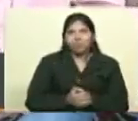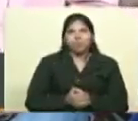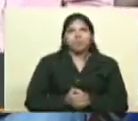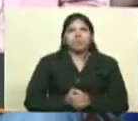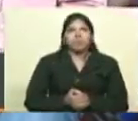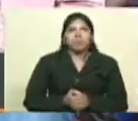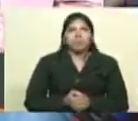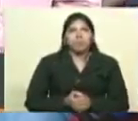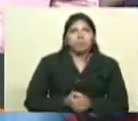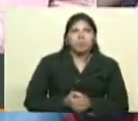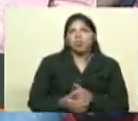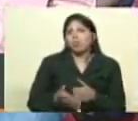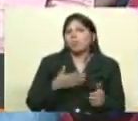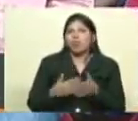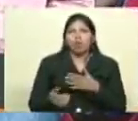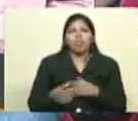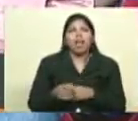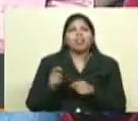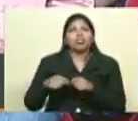otra vez.